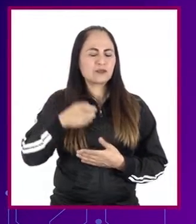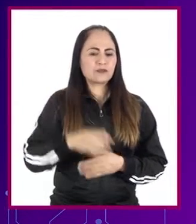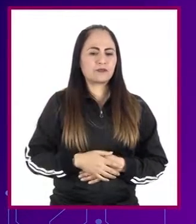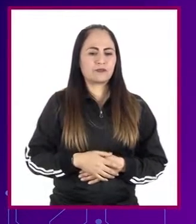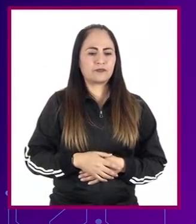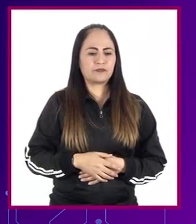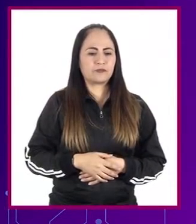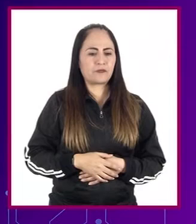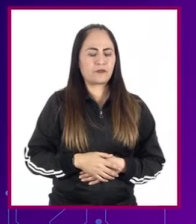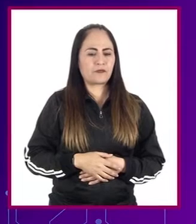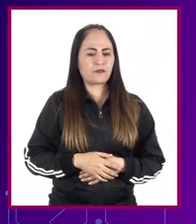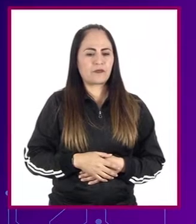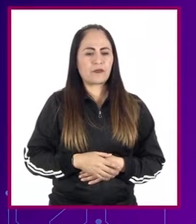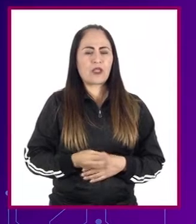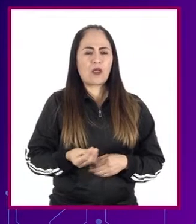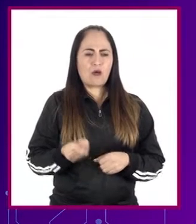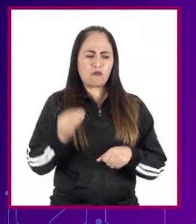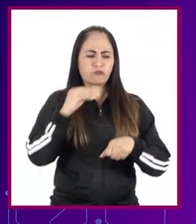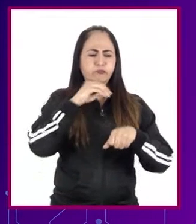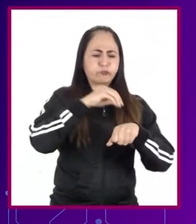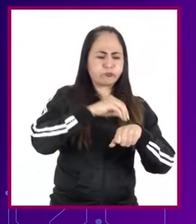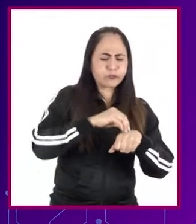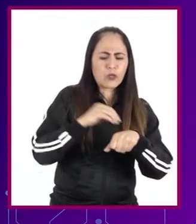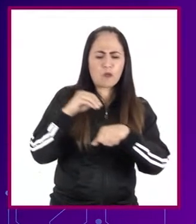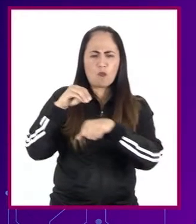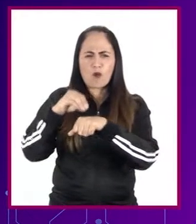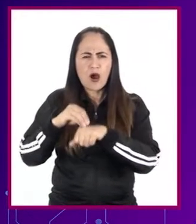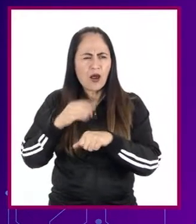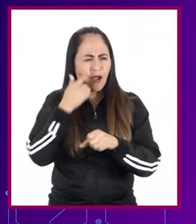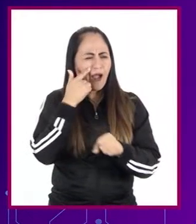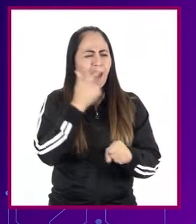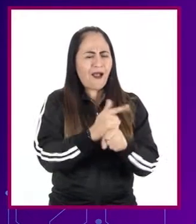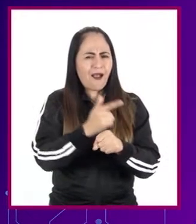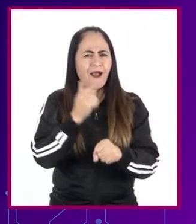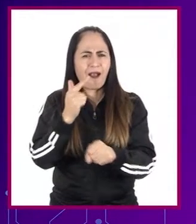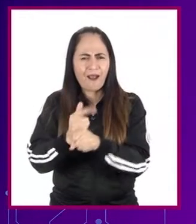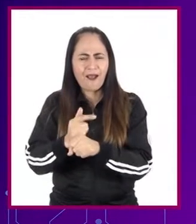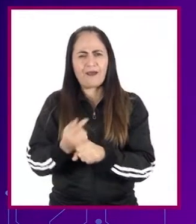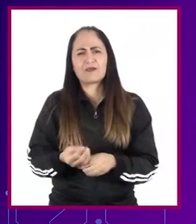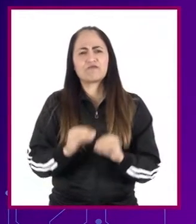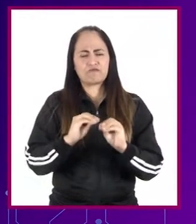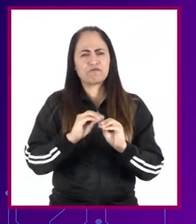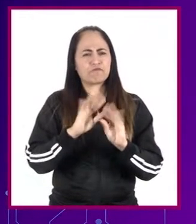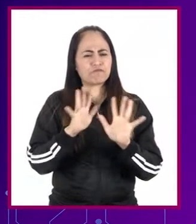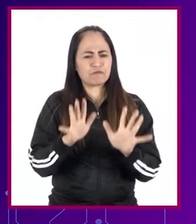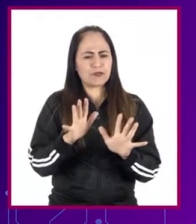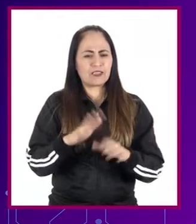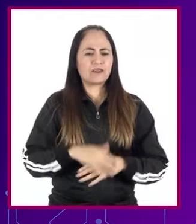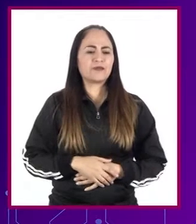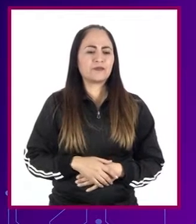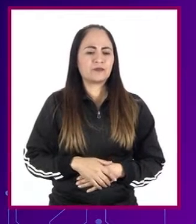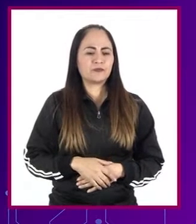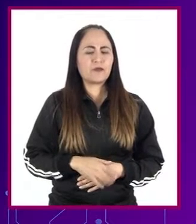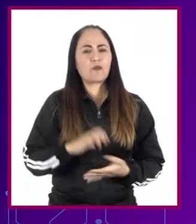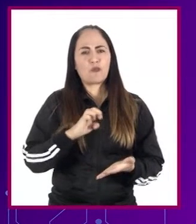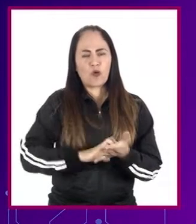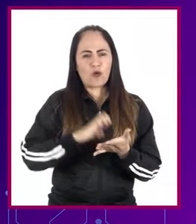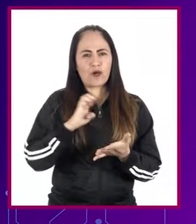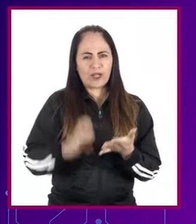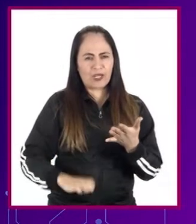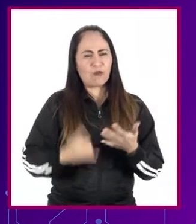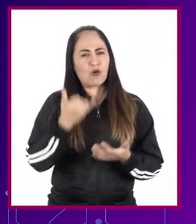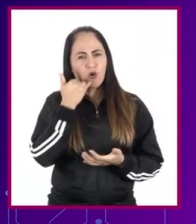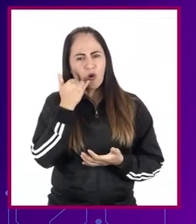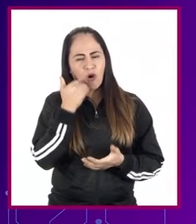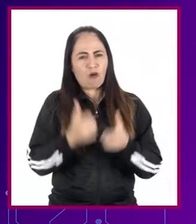fuentes más puntuales y definidas que las atmósferas y son más intermitentes. Podemos incluir los teléfonos en una escena